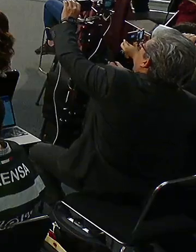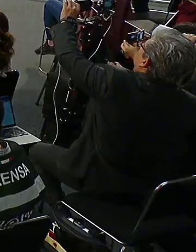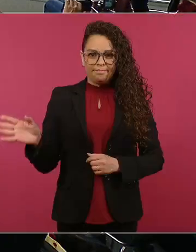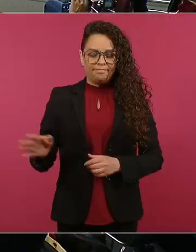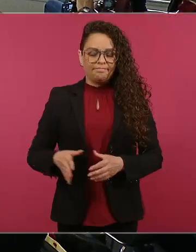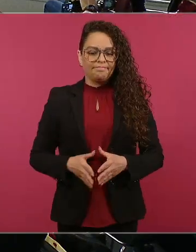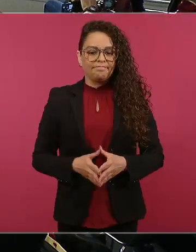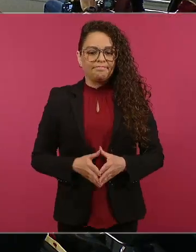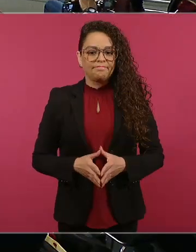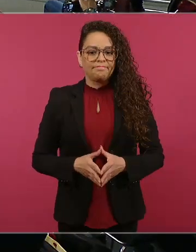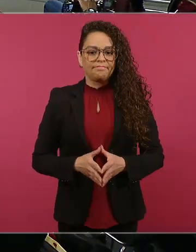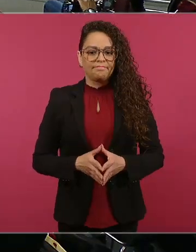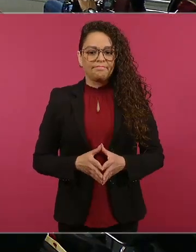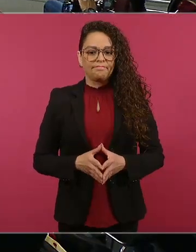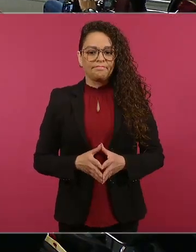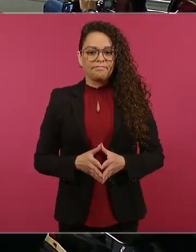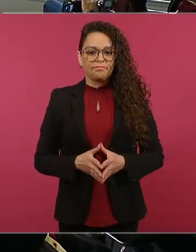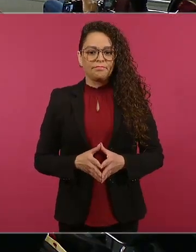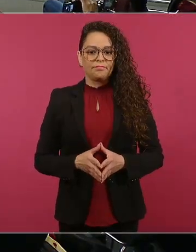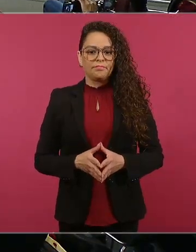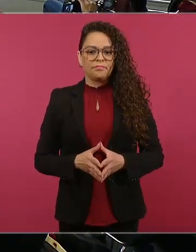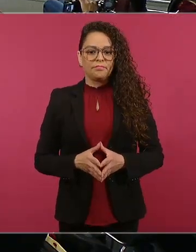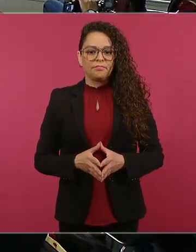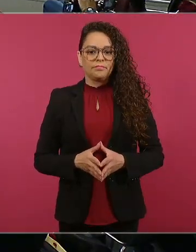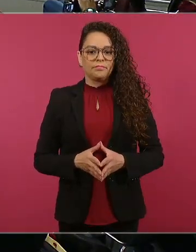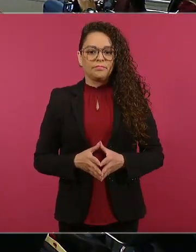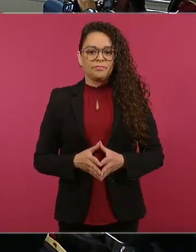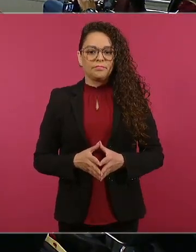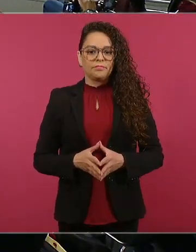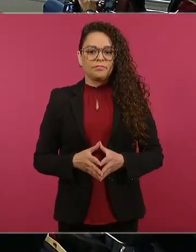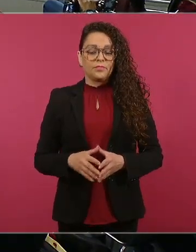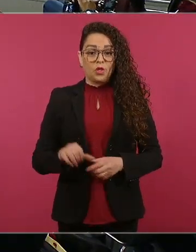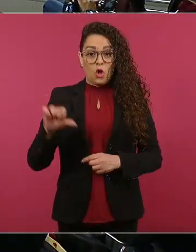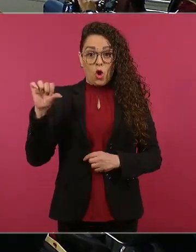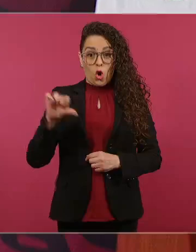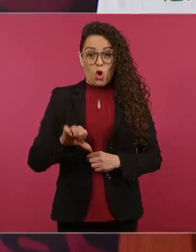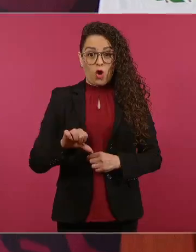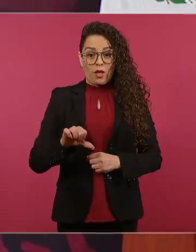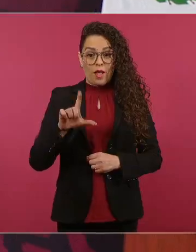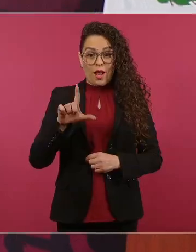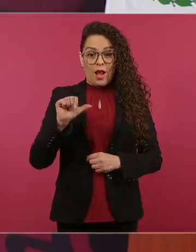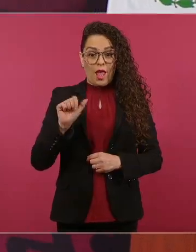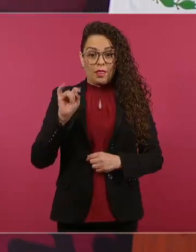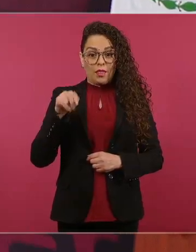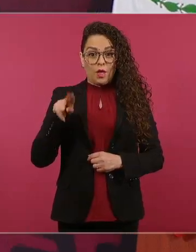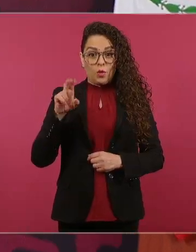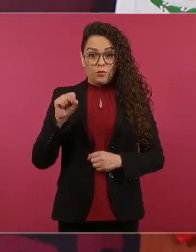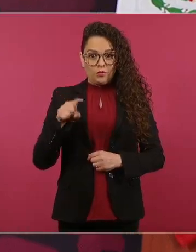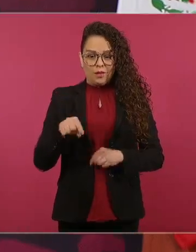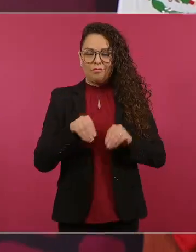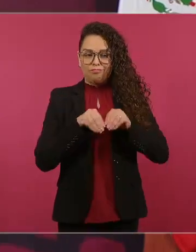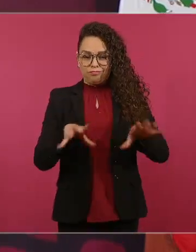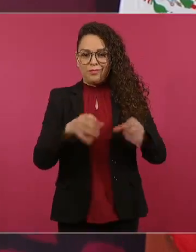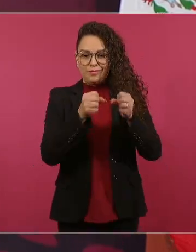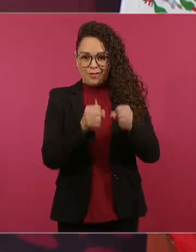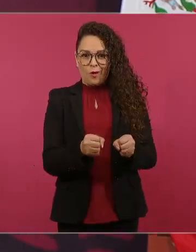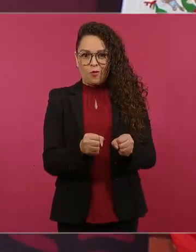Presidente, como segundo tema. Esto va a salir hoy en Latinos. Sí, sí sale.